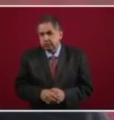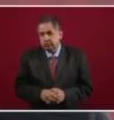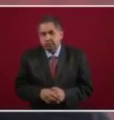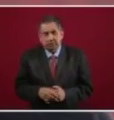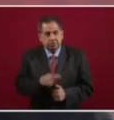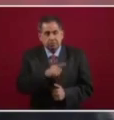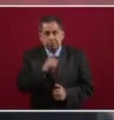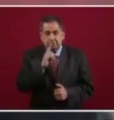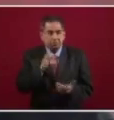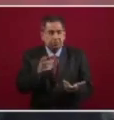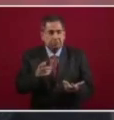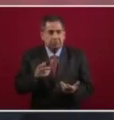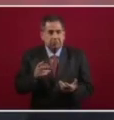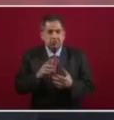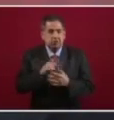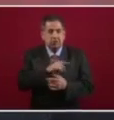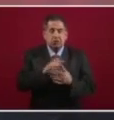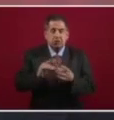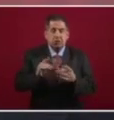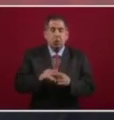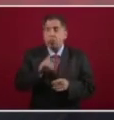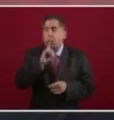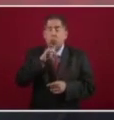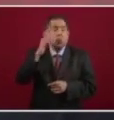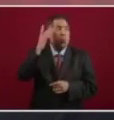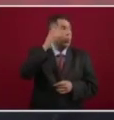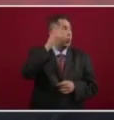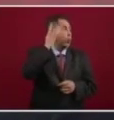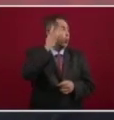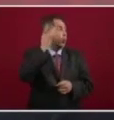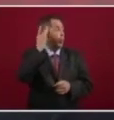no se daba por enterada,